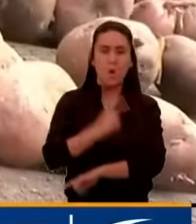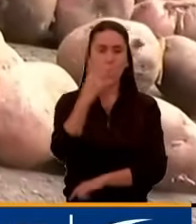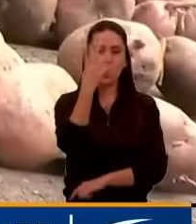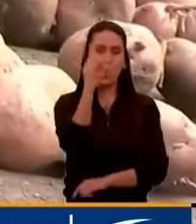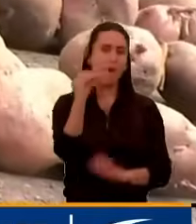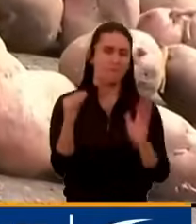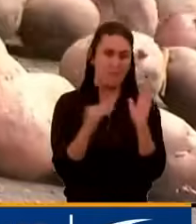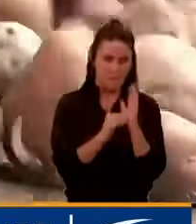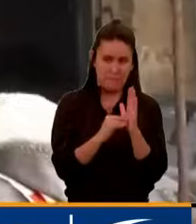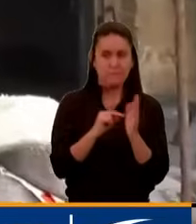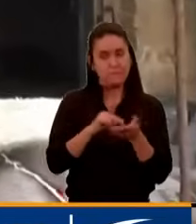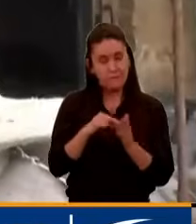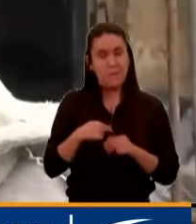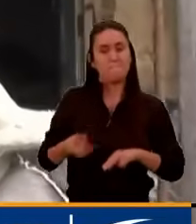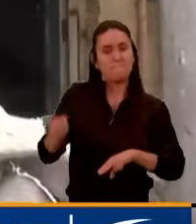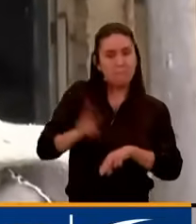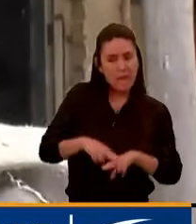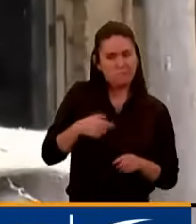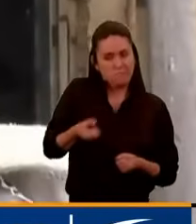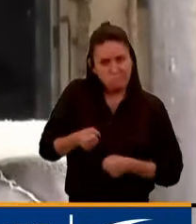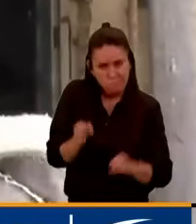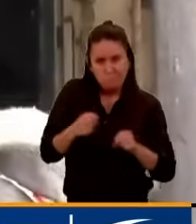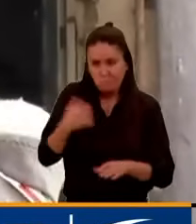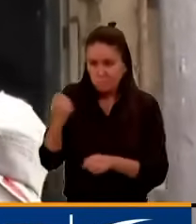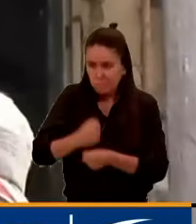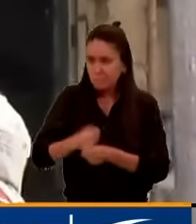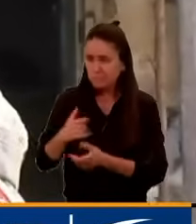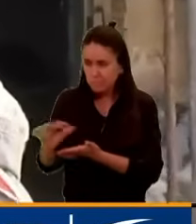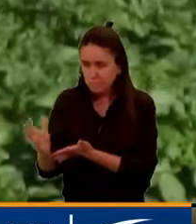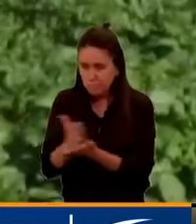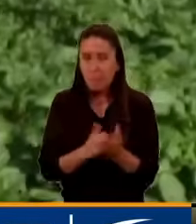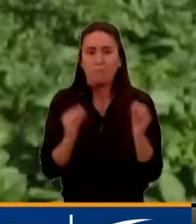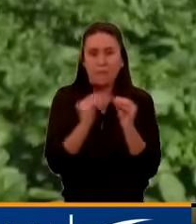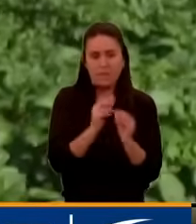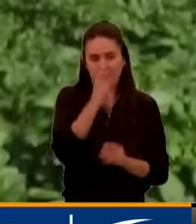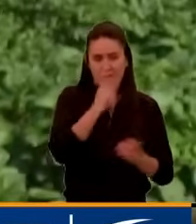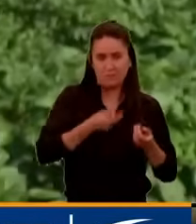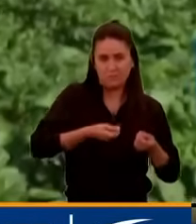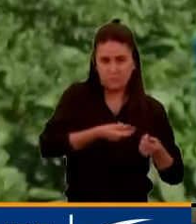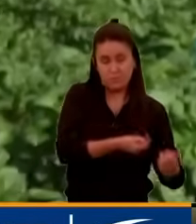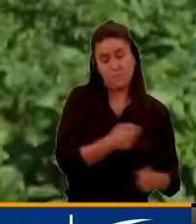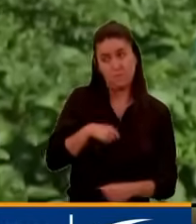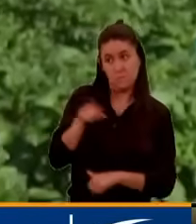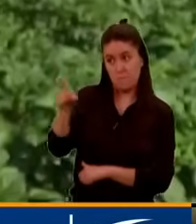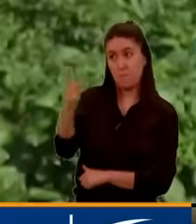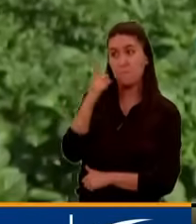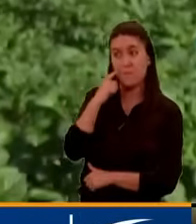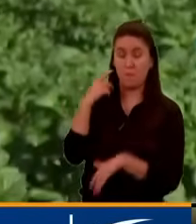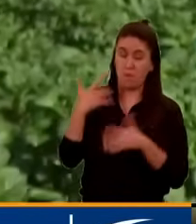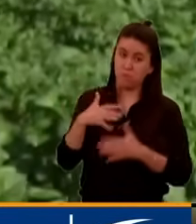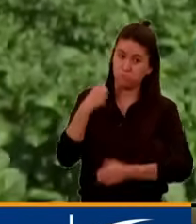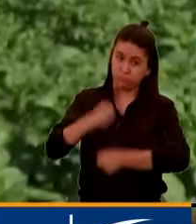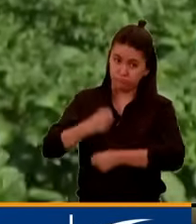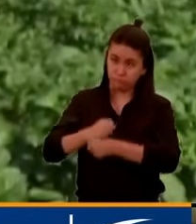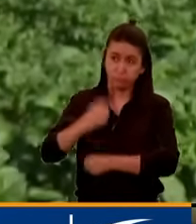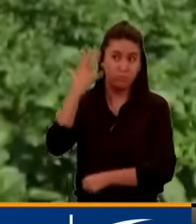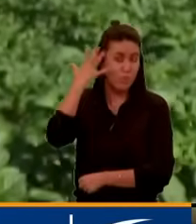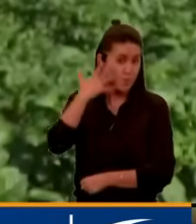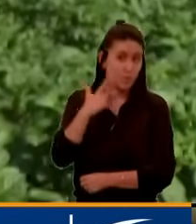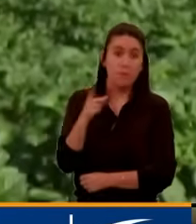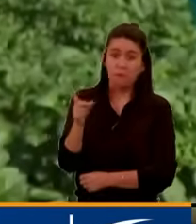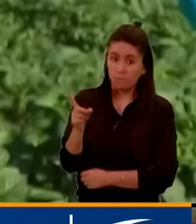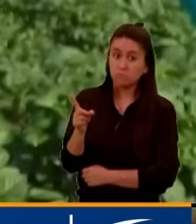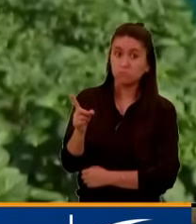lo obliga a rebuscarse para que no falte nada en su hogar. Sí, él trabaja diariamente